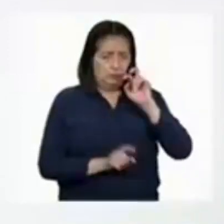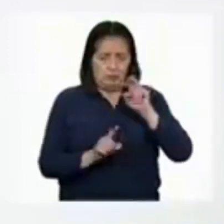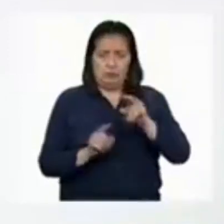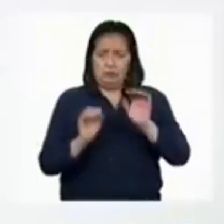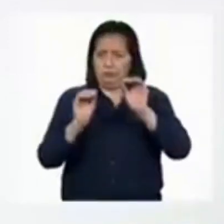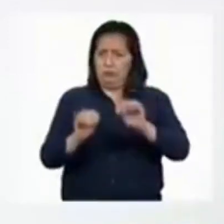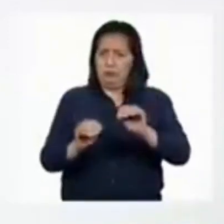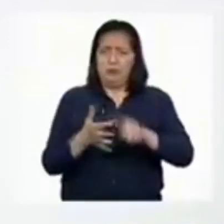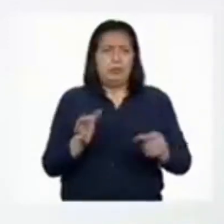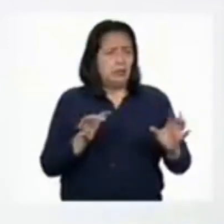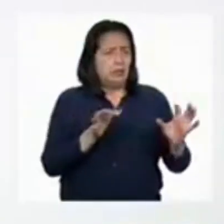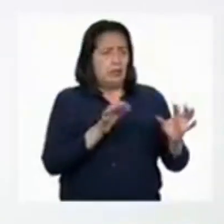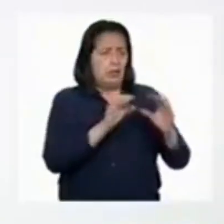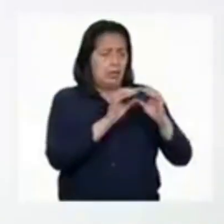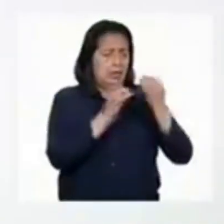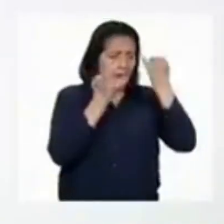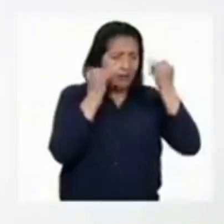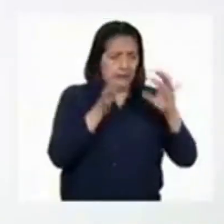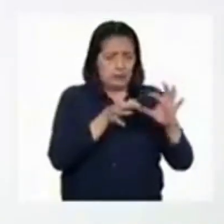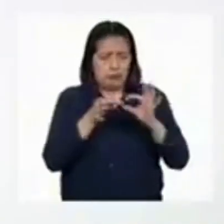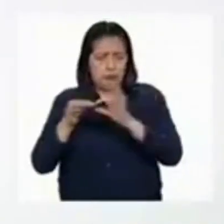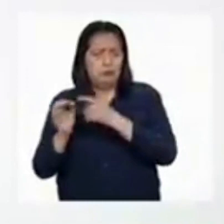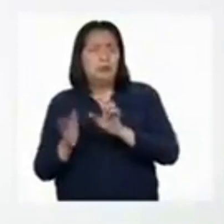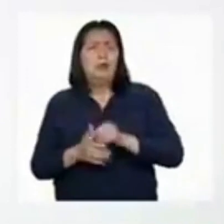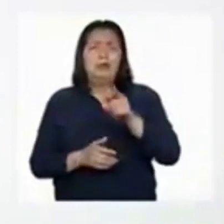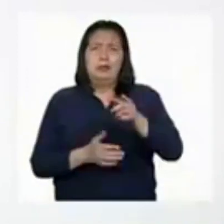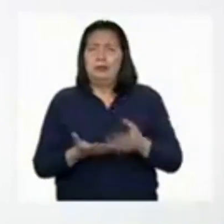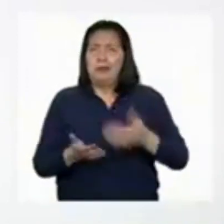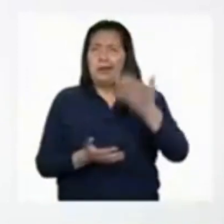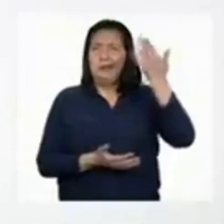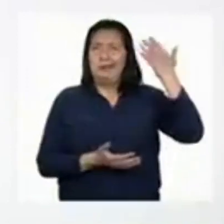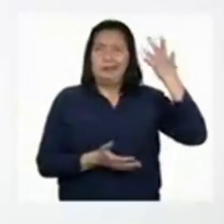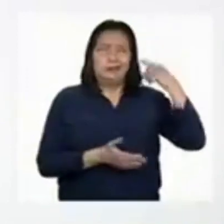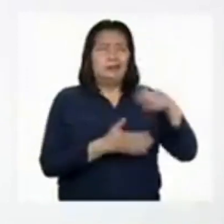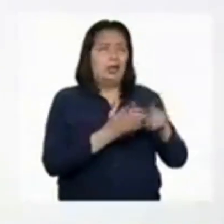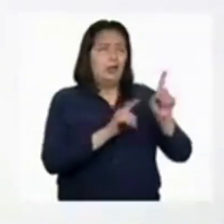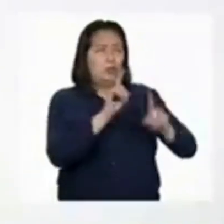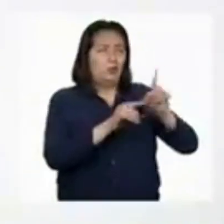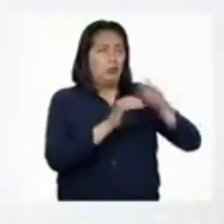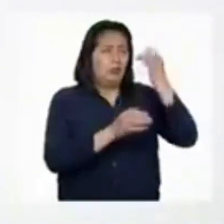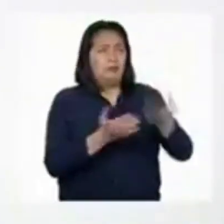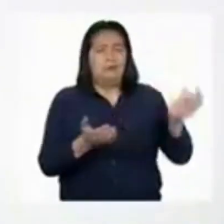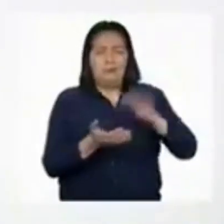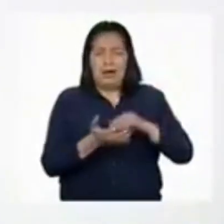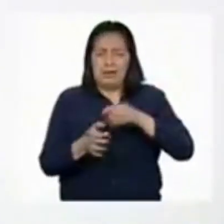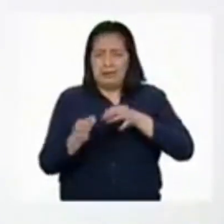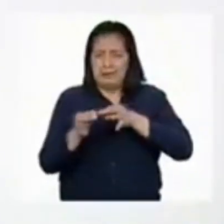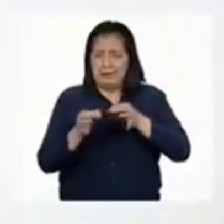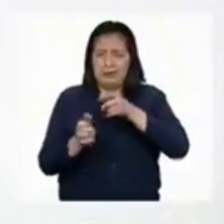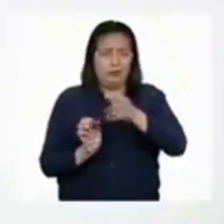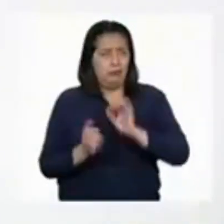de colocar los conectores, Nicole ha reforzado algunas ideas anteriores para dar más fuerza a su